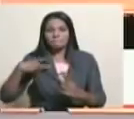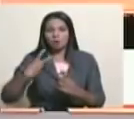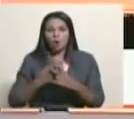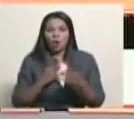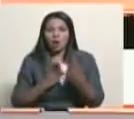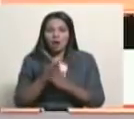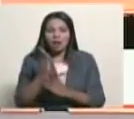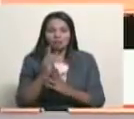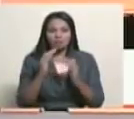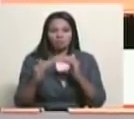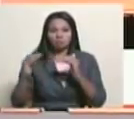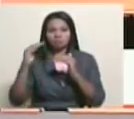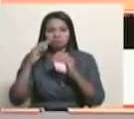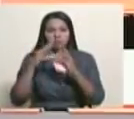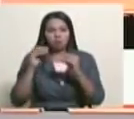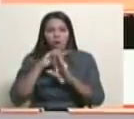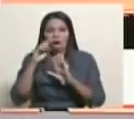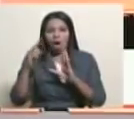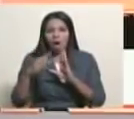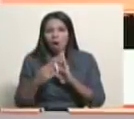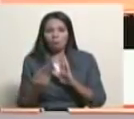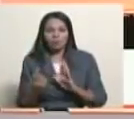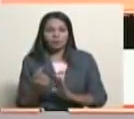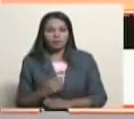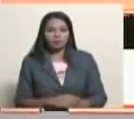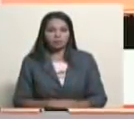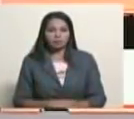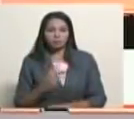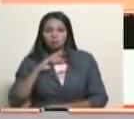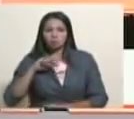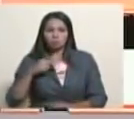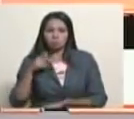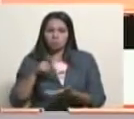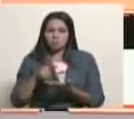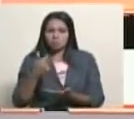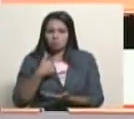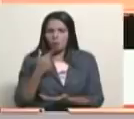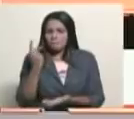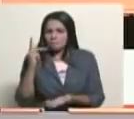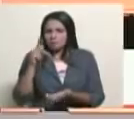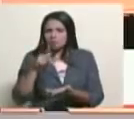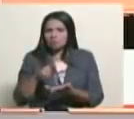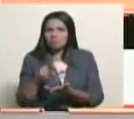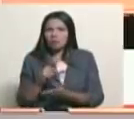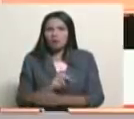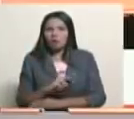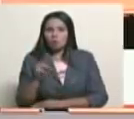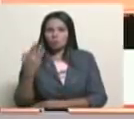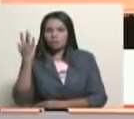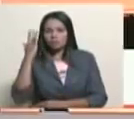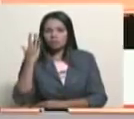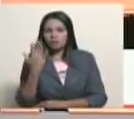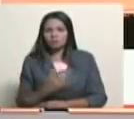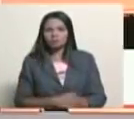la lealtad absoluta. He participado, como ustedes saben,